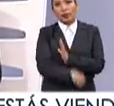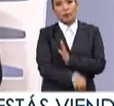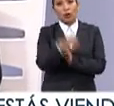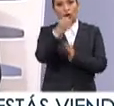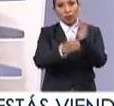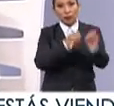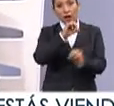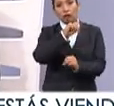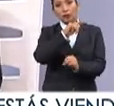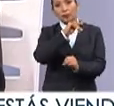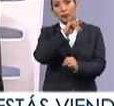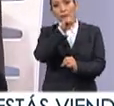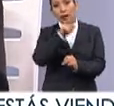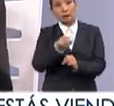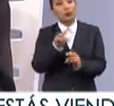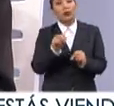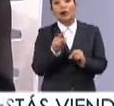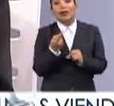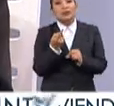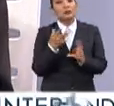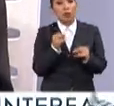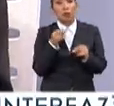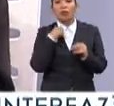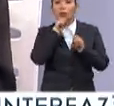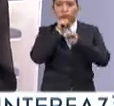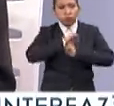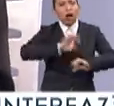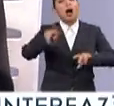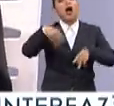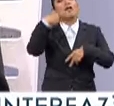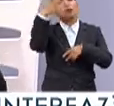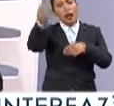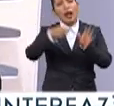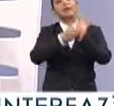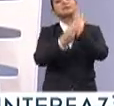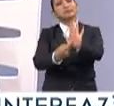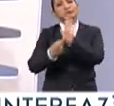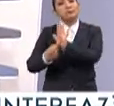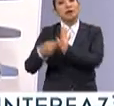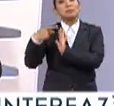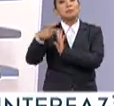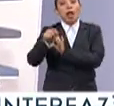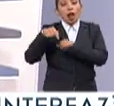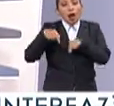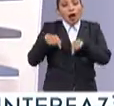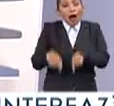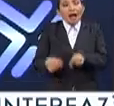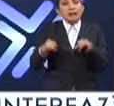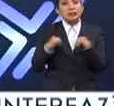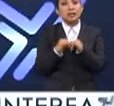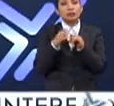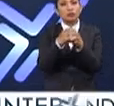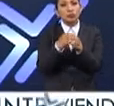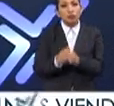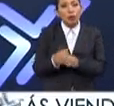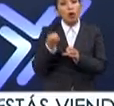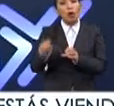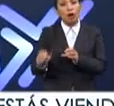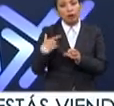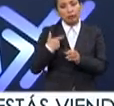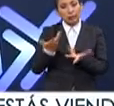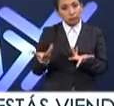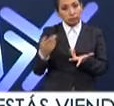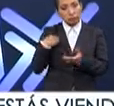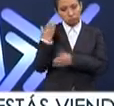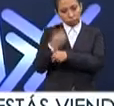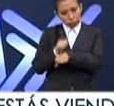las obras de octavio paz eso no quiere decir que no se publiquen fuera se pueden seguir publicando pero que instituciones construidas